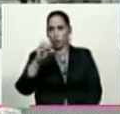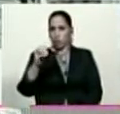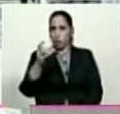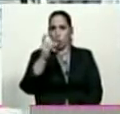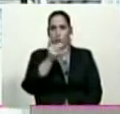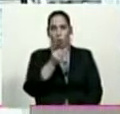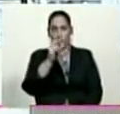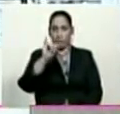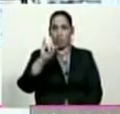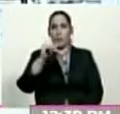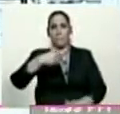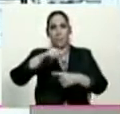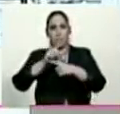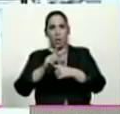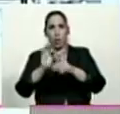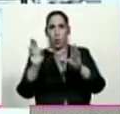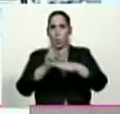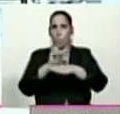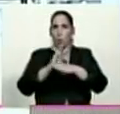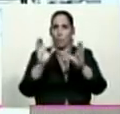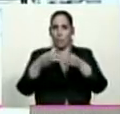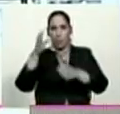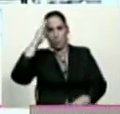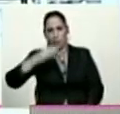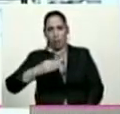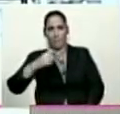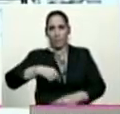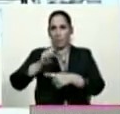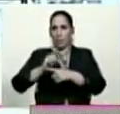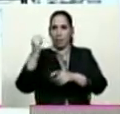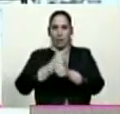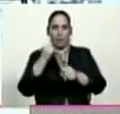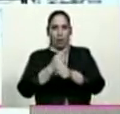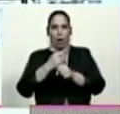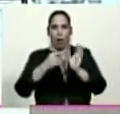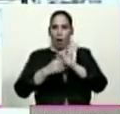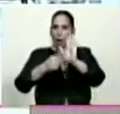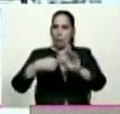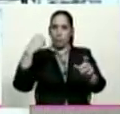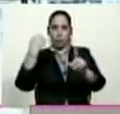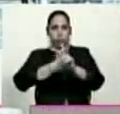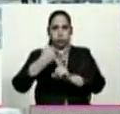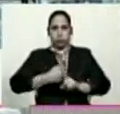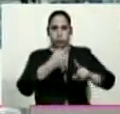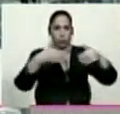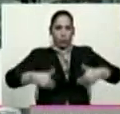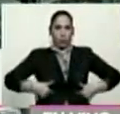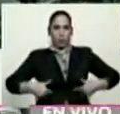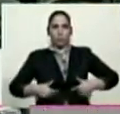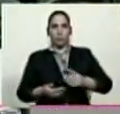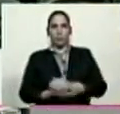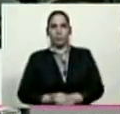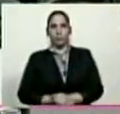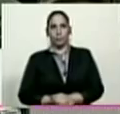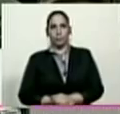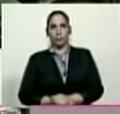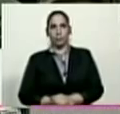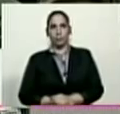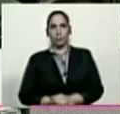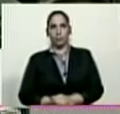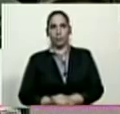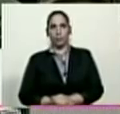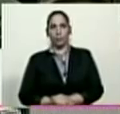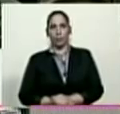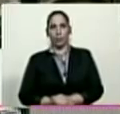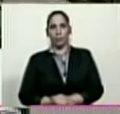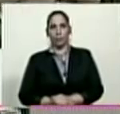militares, son los primeros en el trabajo, en el ejemplo, en la batalla, en el esfuerzo. De sol a sol, como